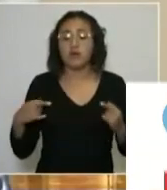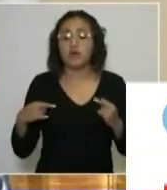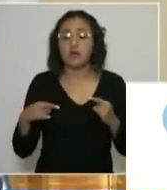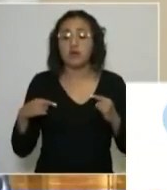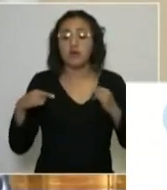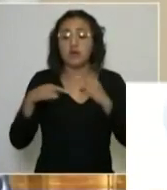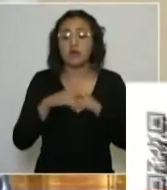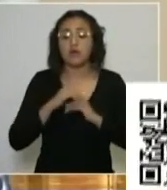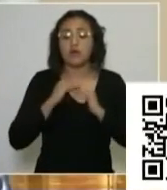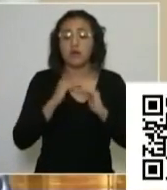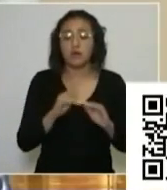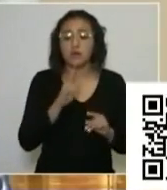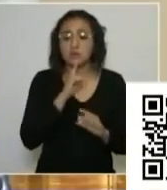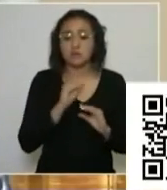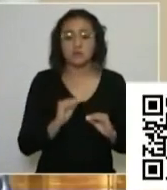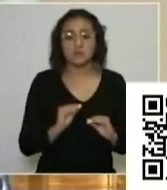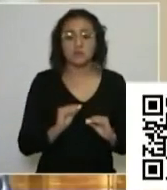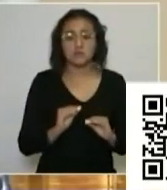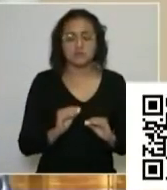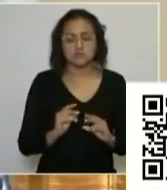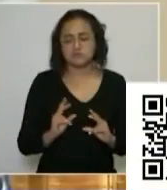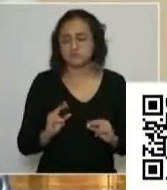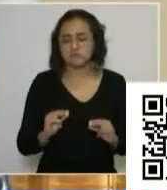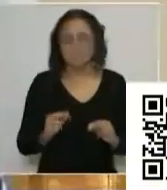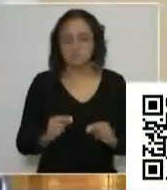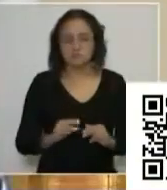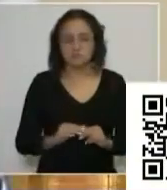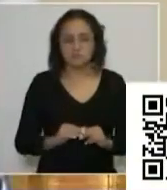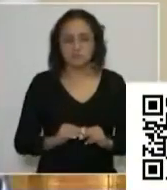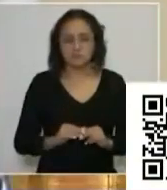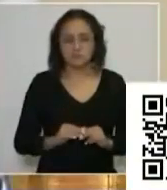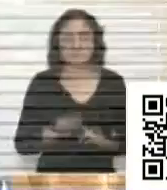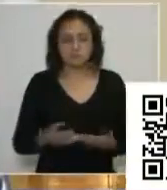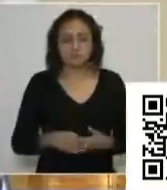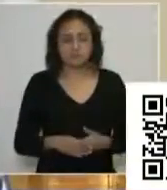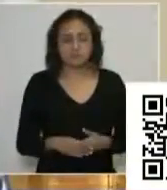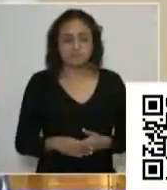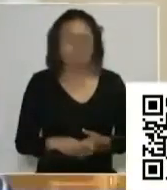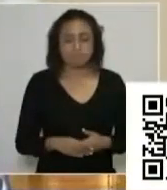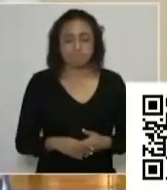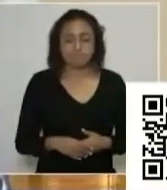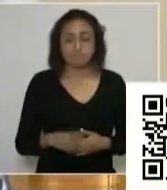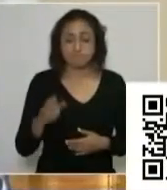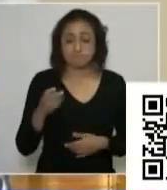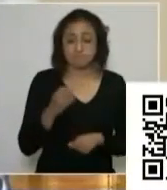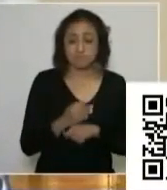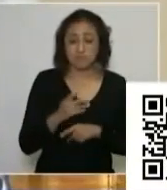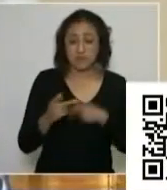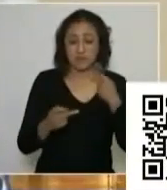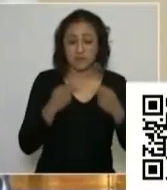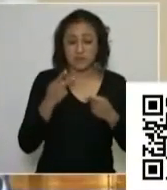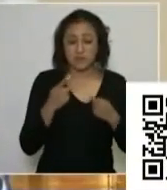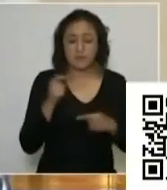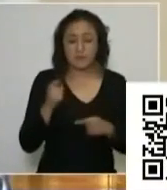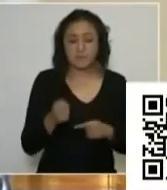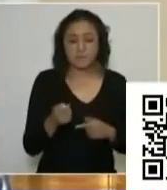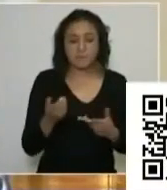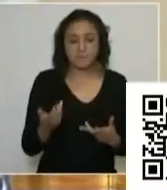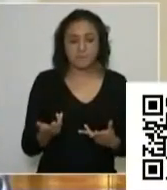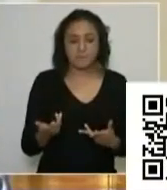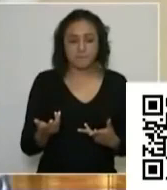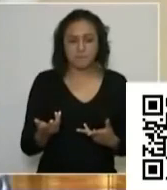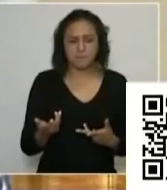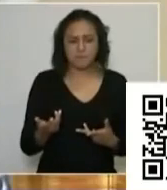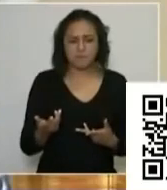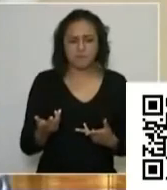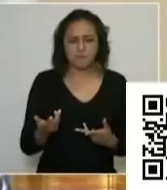No es tapando vías de comunicación. No lo vamos a permitir. Este hecho escandaloso